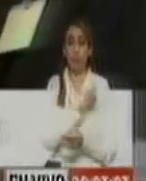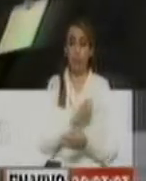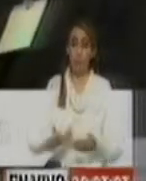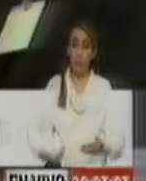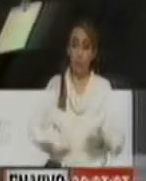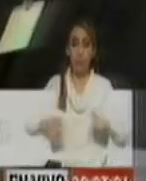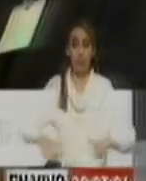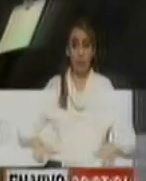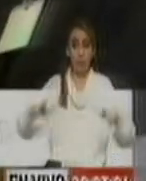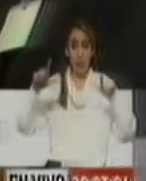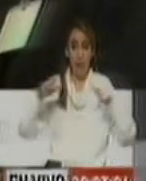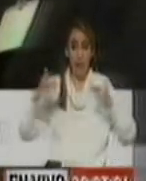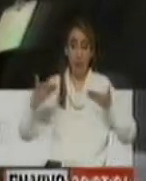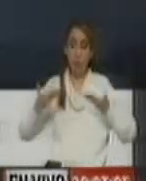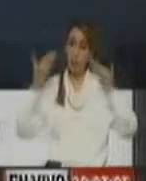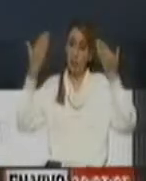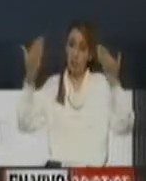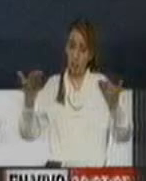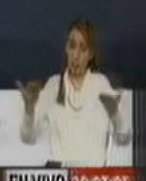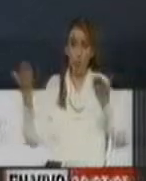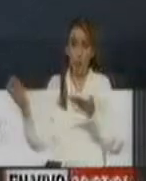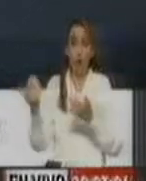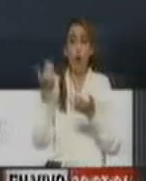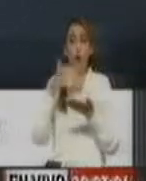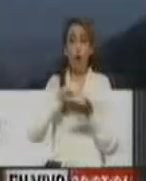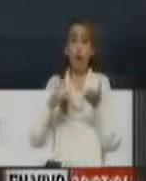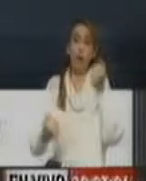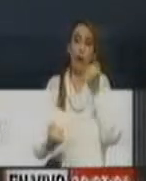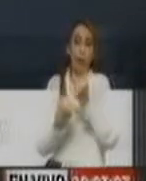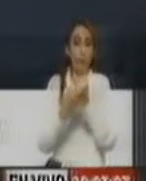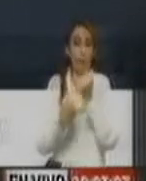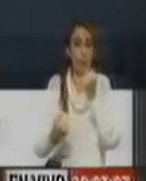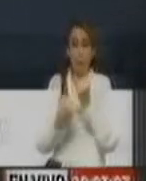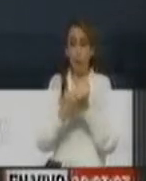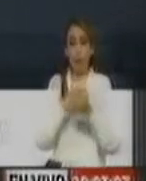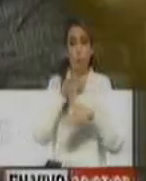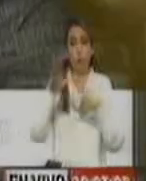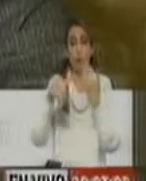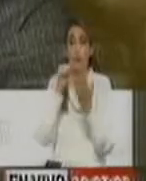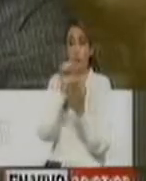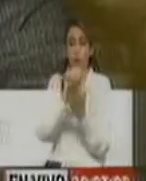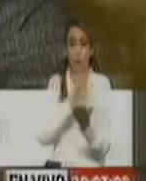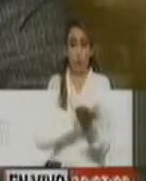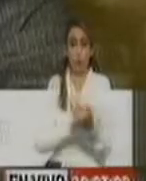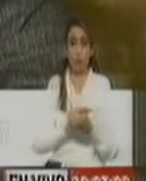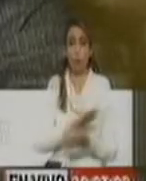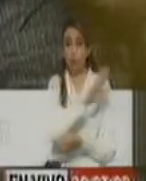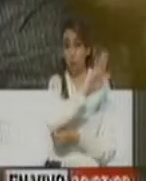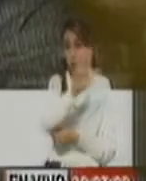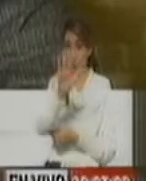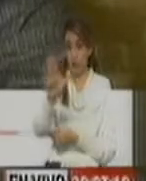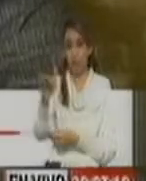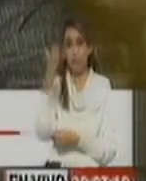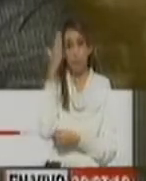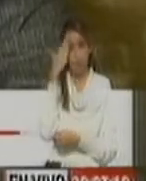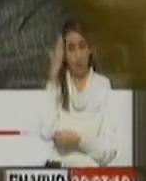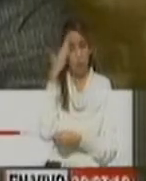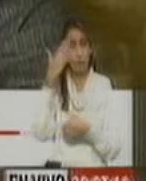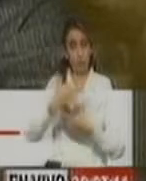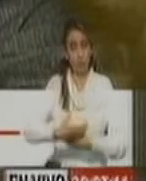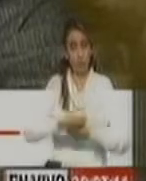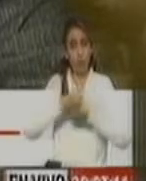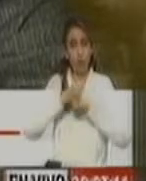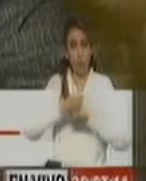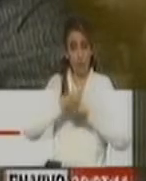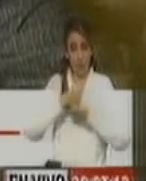República, Lenín Moreno, se mostró presto para respaldar los proyectos de los GADs provinciales. Tengan la seguridad, queridos prefectos,